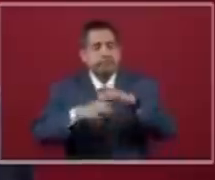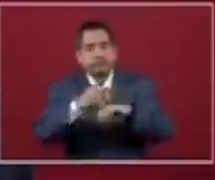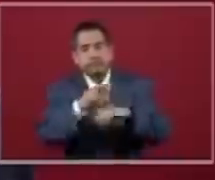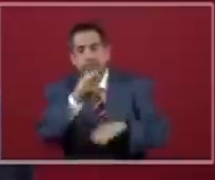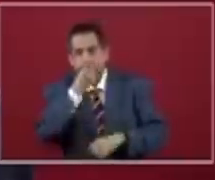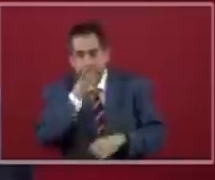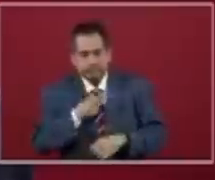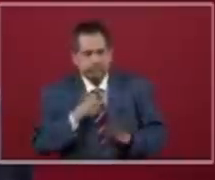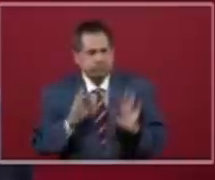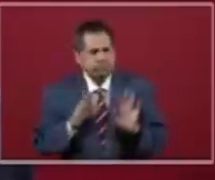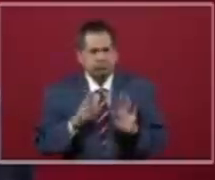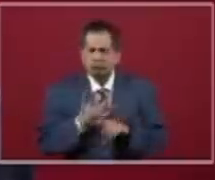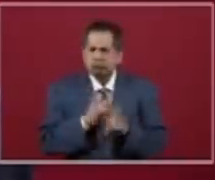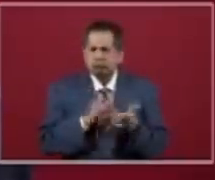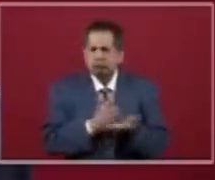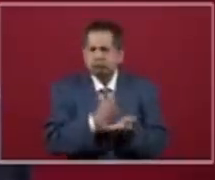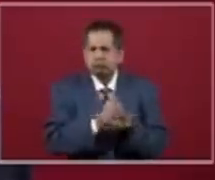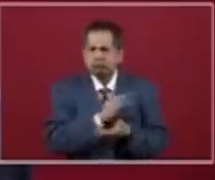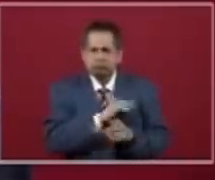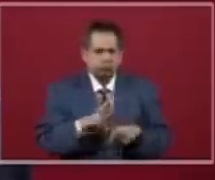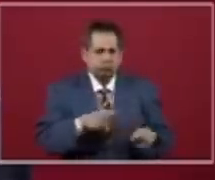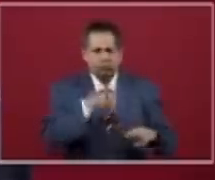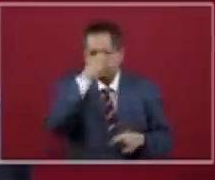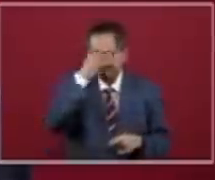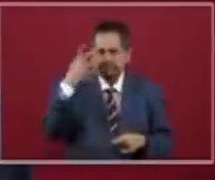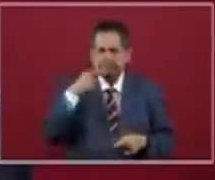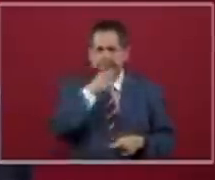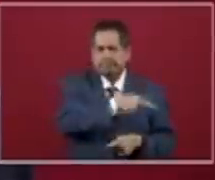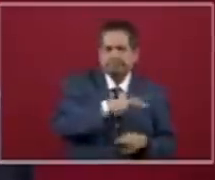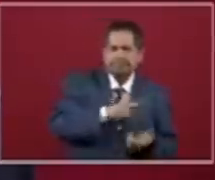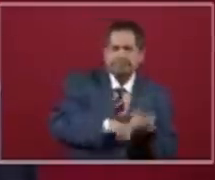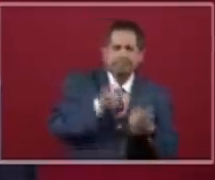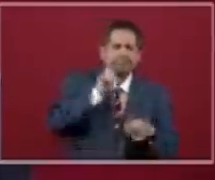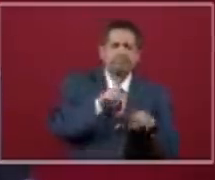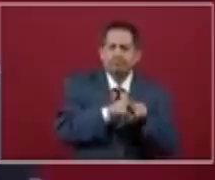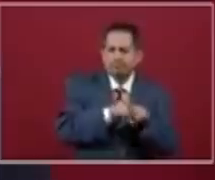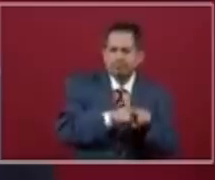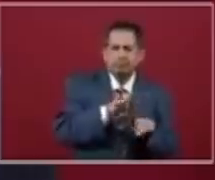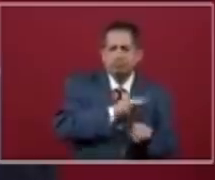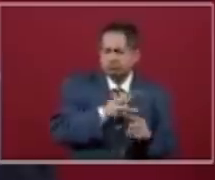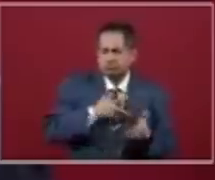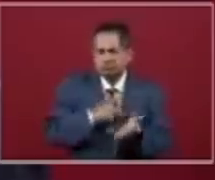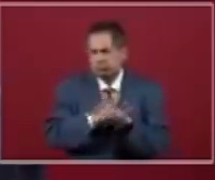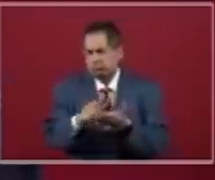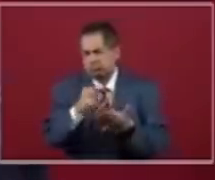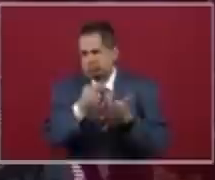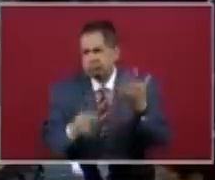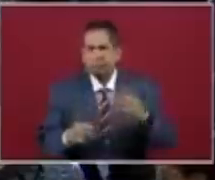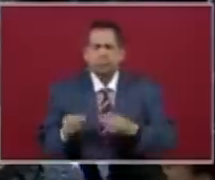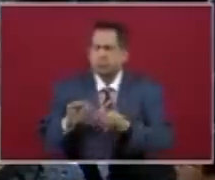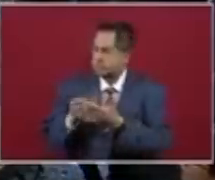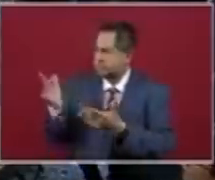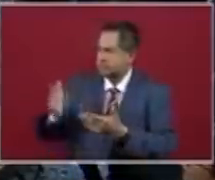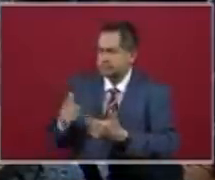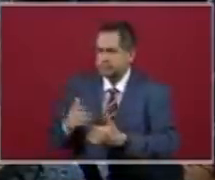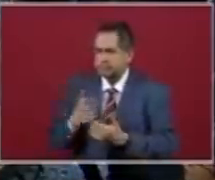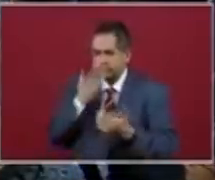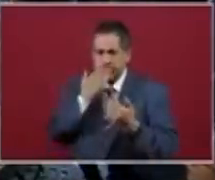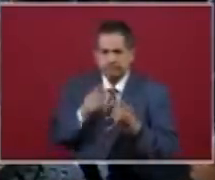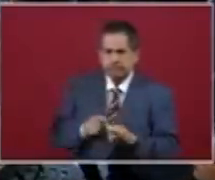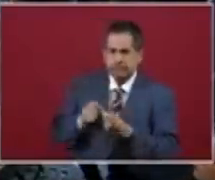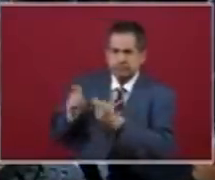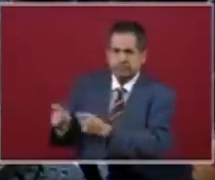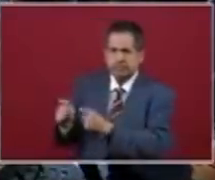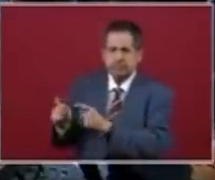a dificultar ese trámite. Es decir, tienen derecho a hacerlo como cualquier otra persona. Muchas gracias y ahora sí,